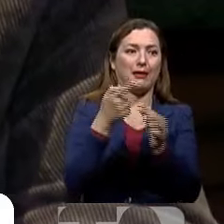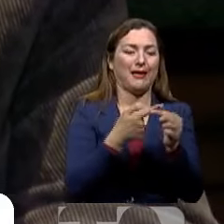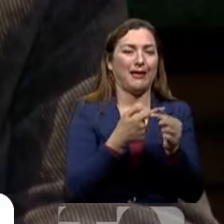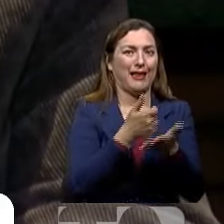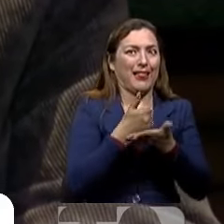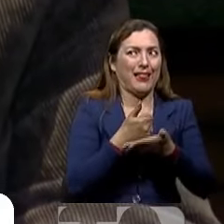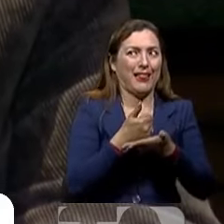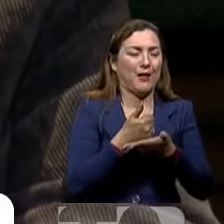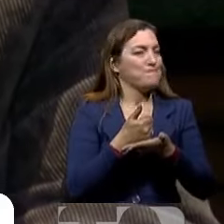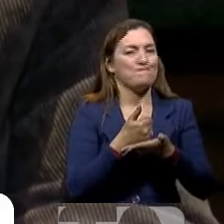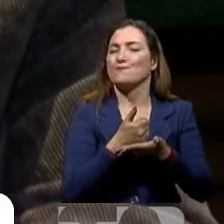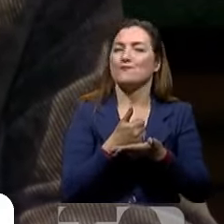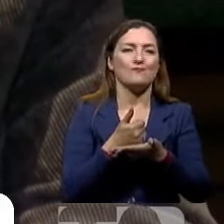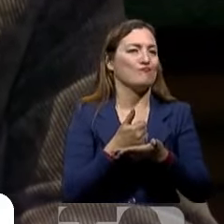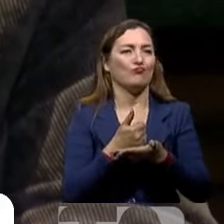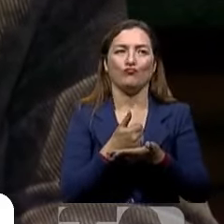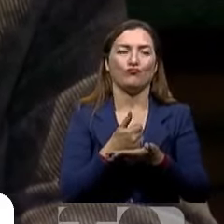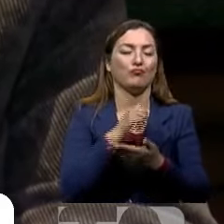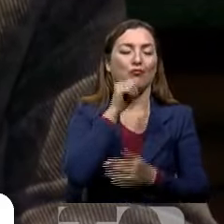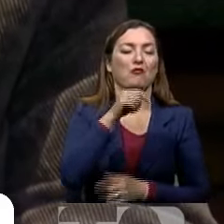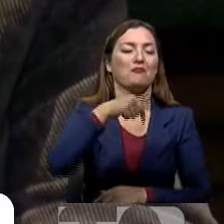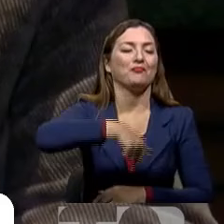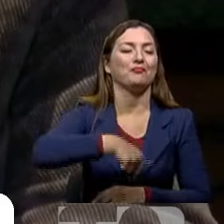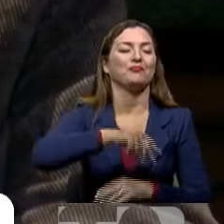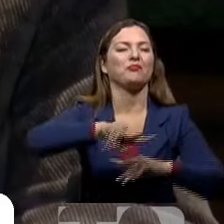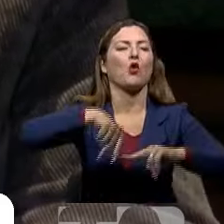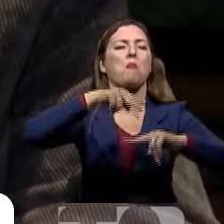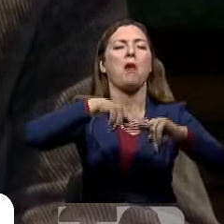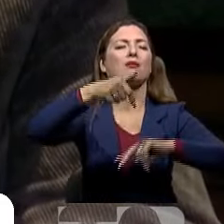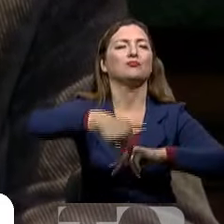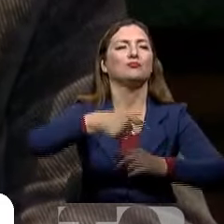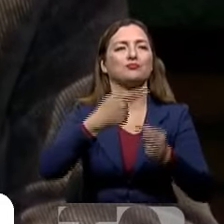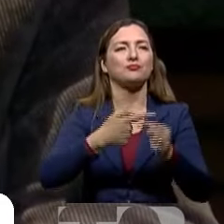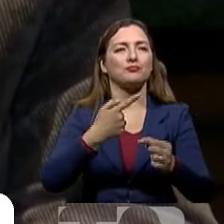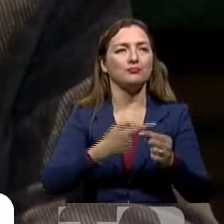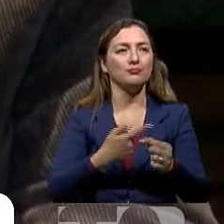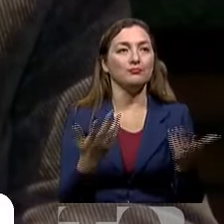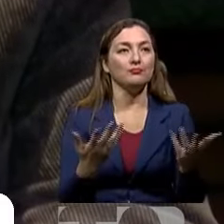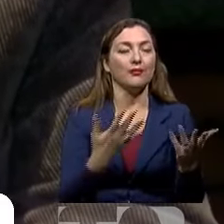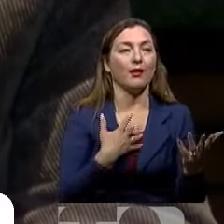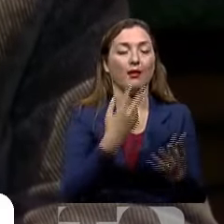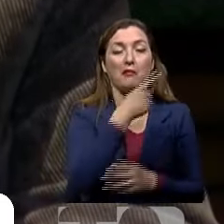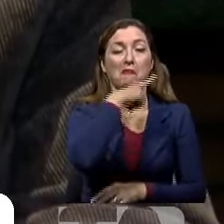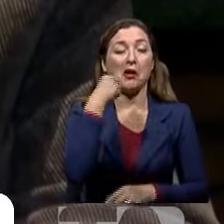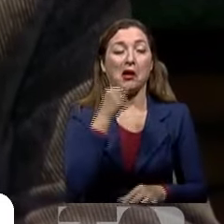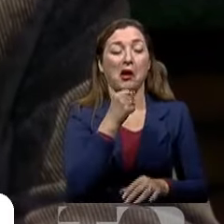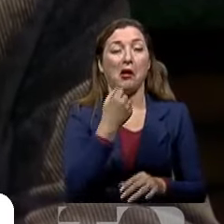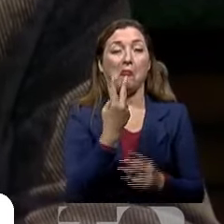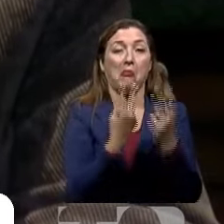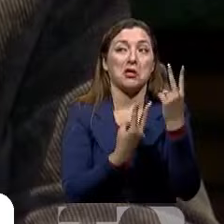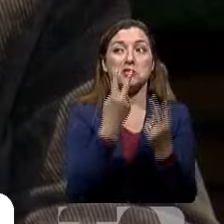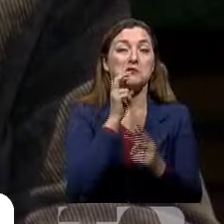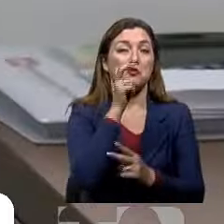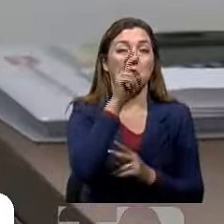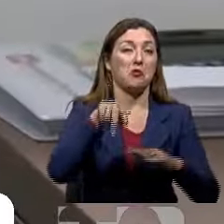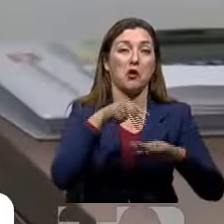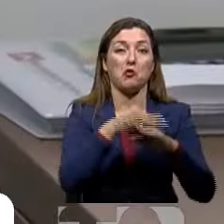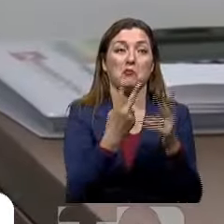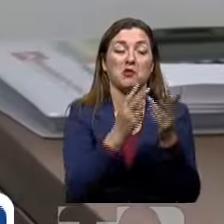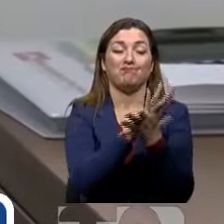le sirve mucho porque Quito normalmente está desocupado en los feriados y no viene tanto el turismo